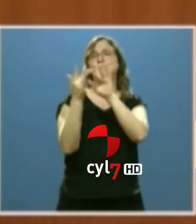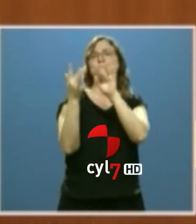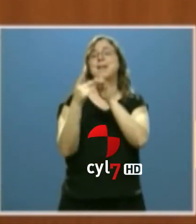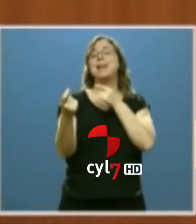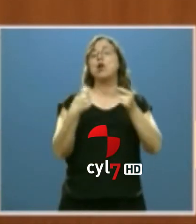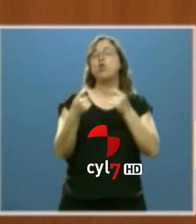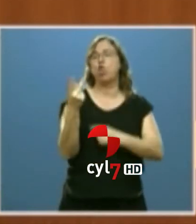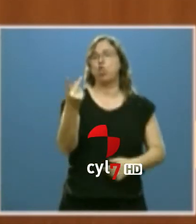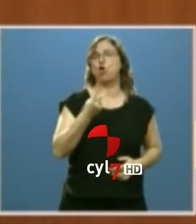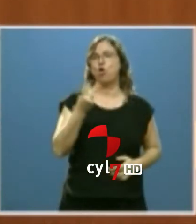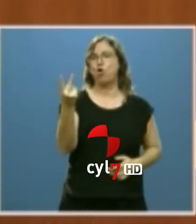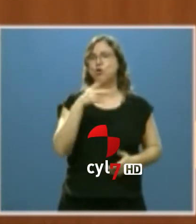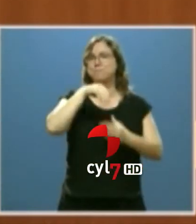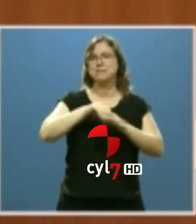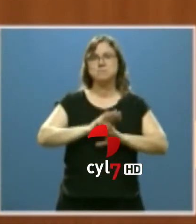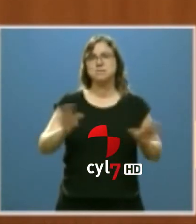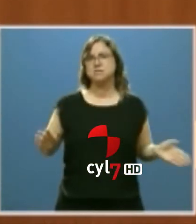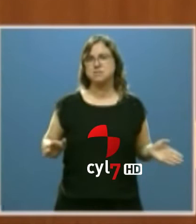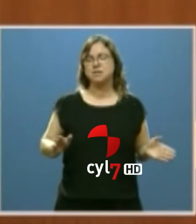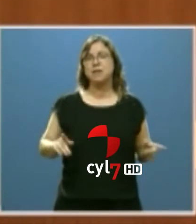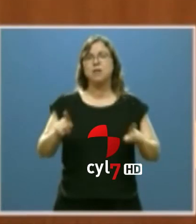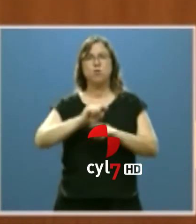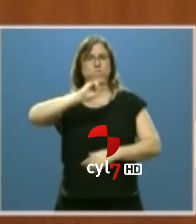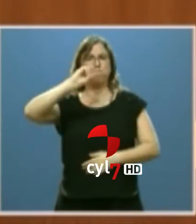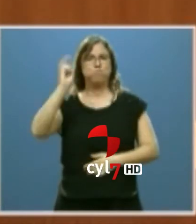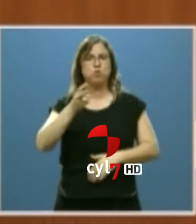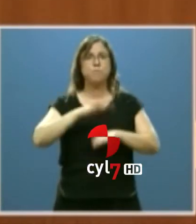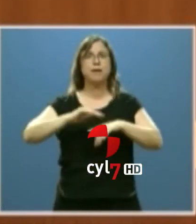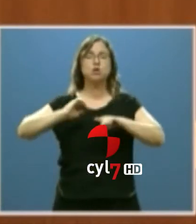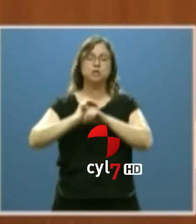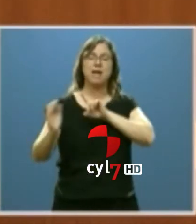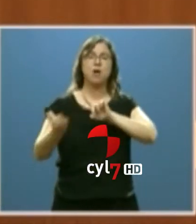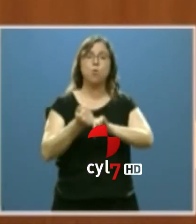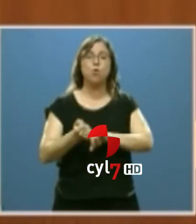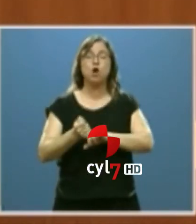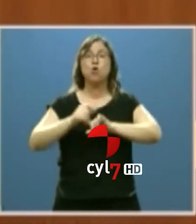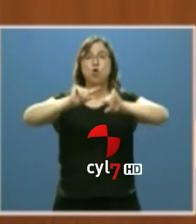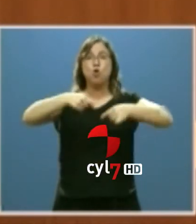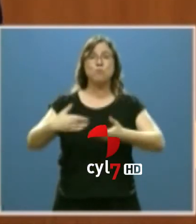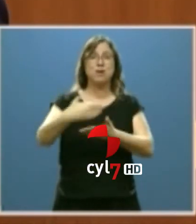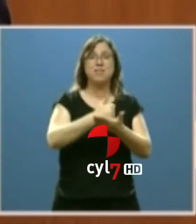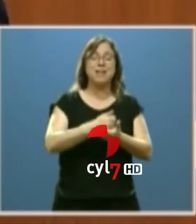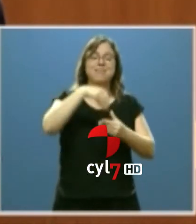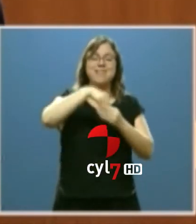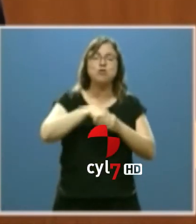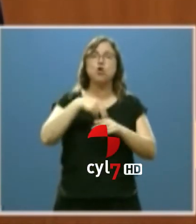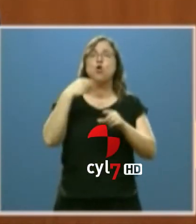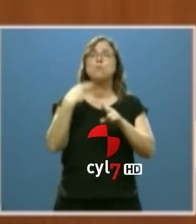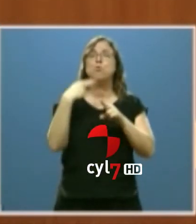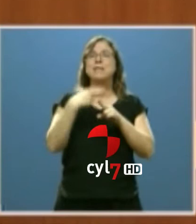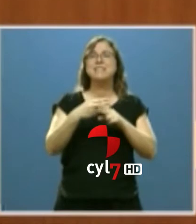negociaciones bilaterales una evaluación multilateral para alcanzar un acuerdo entre todas las comunidades en el seno del consejo de política fiscal